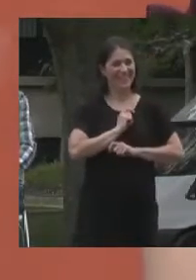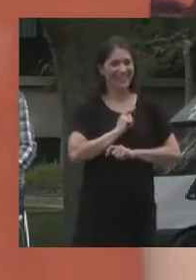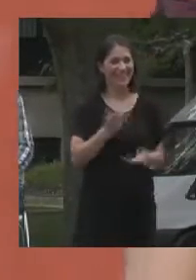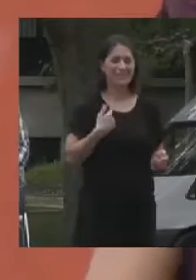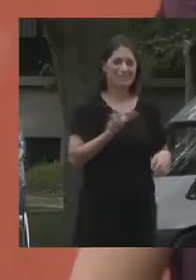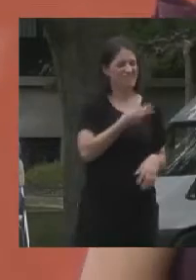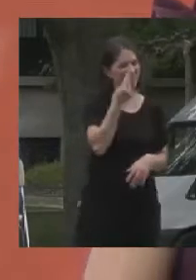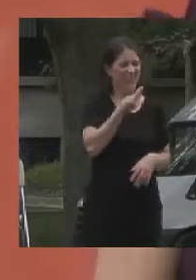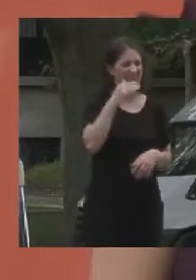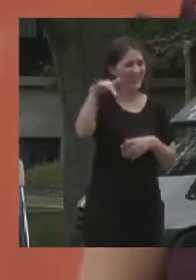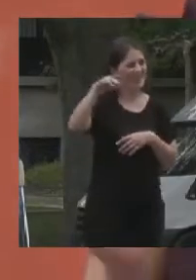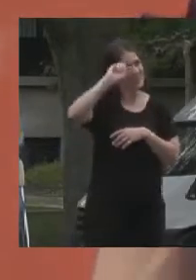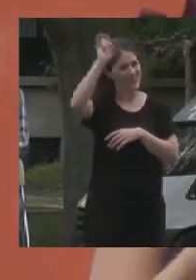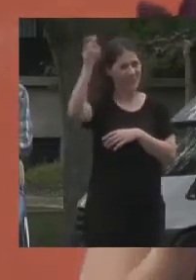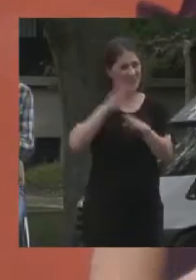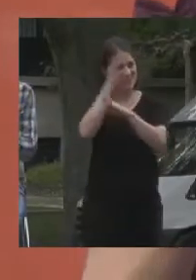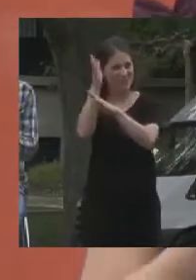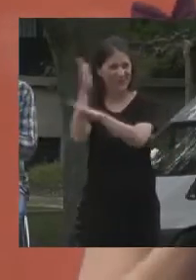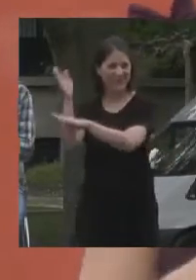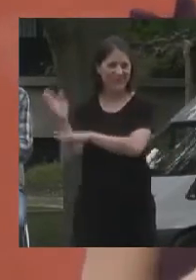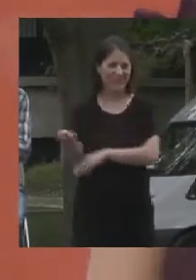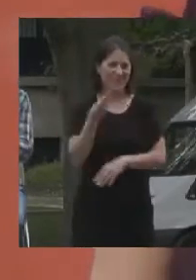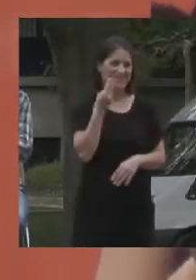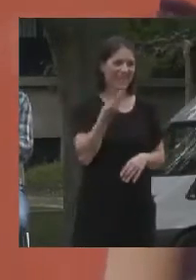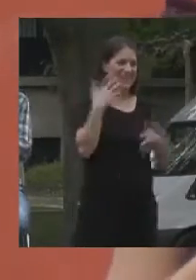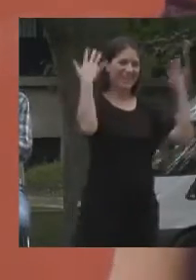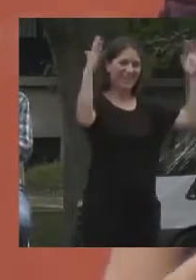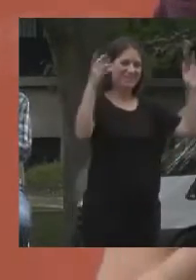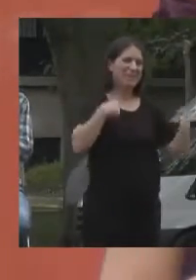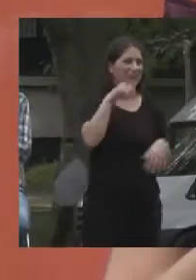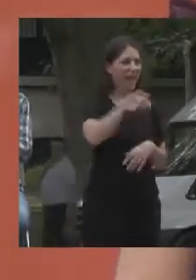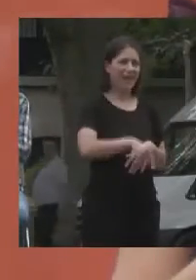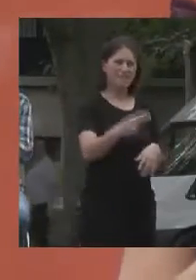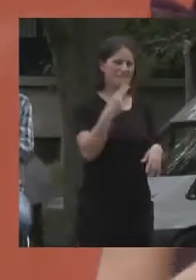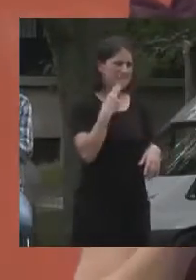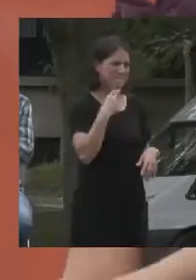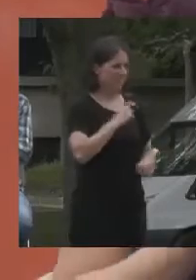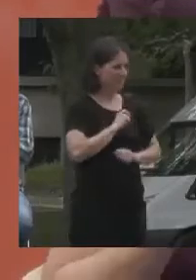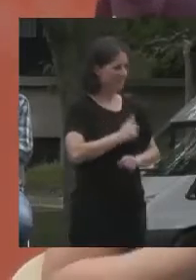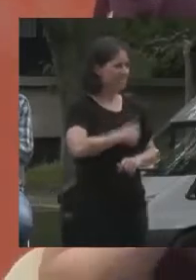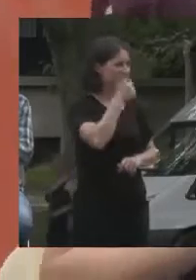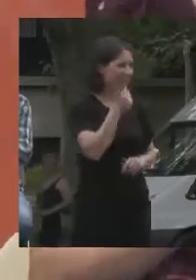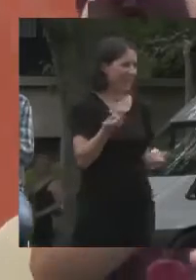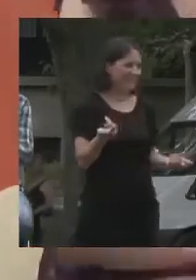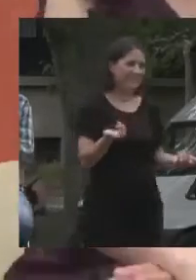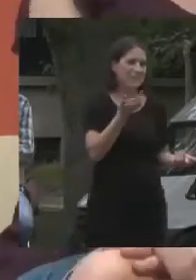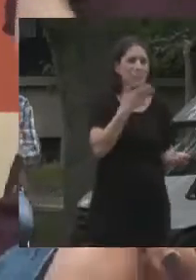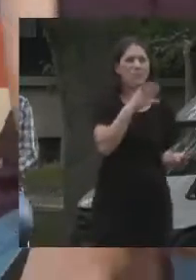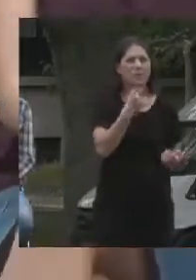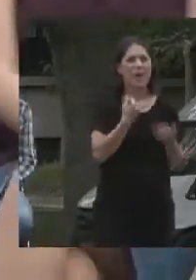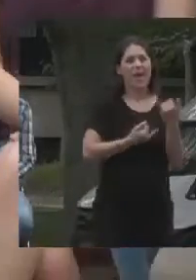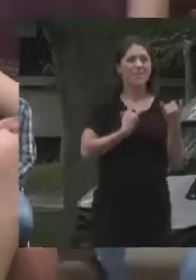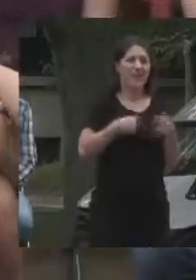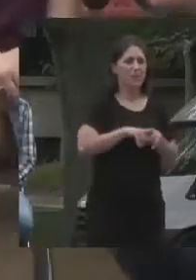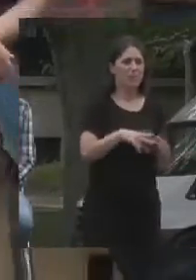outros sitios así, pero aquí teño vos máis medo, non sei, porque unha sempre se sinte máis insegura